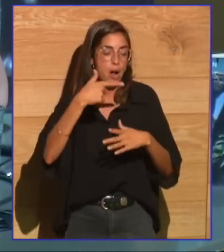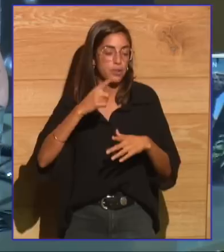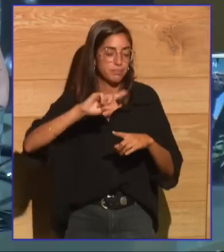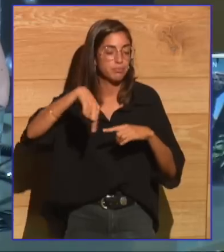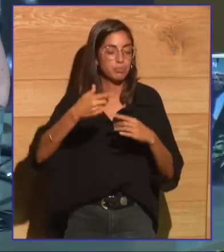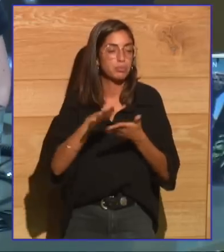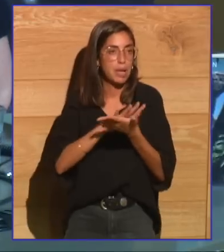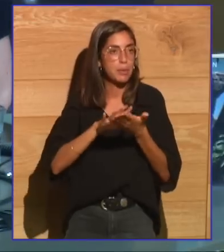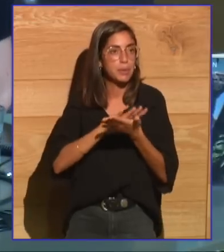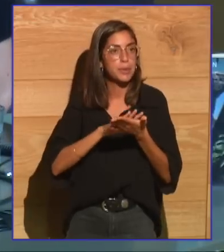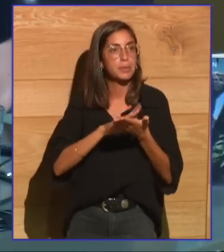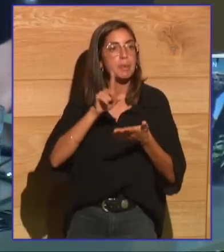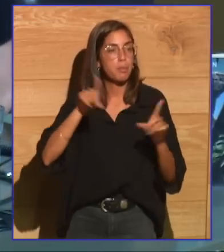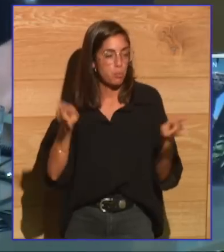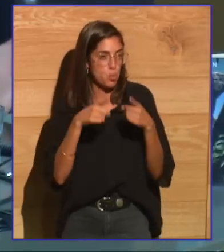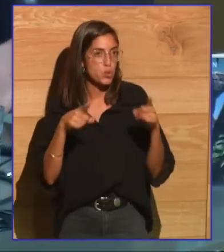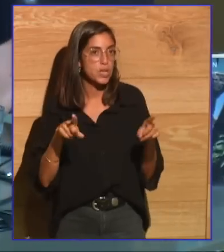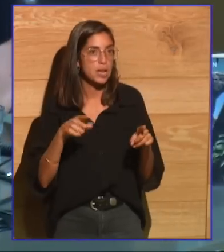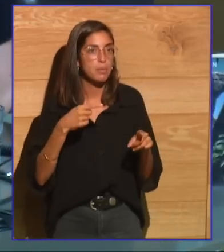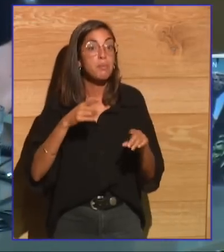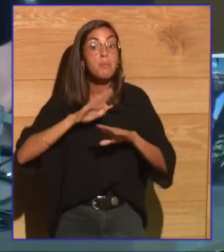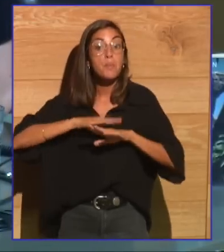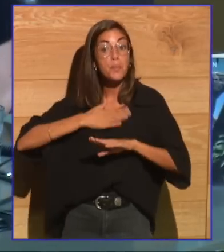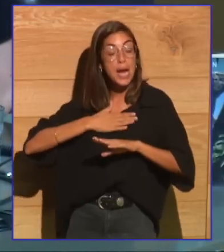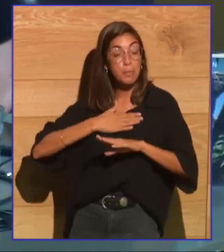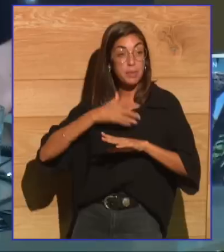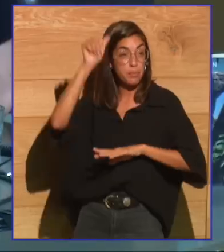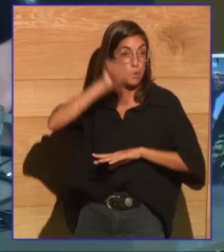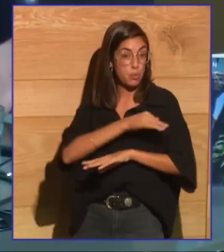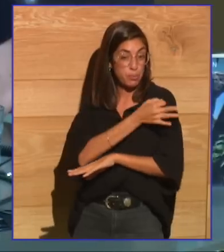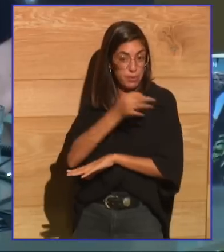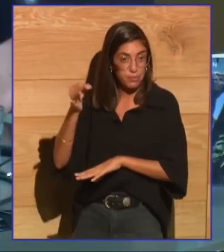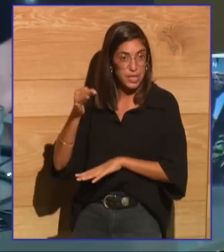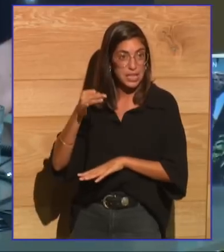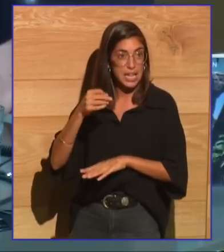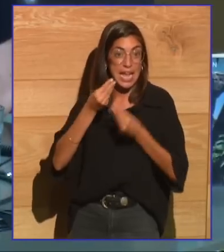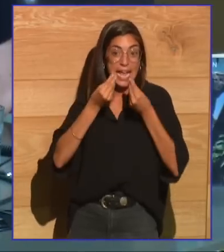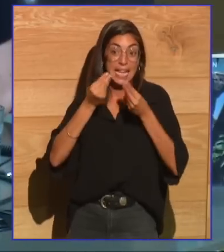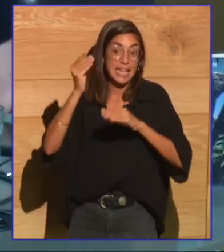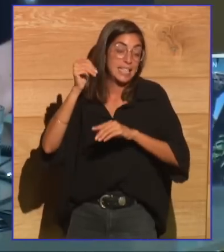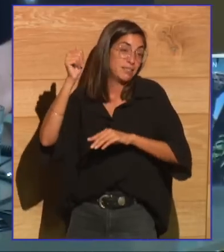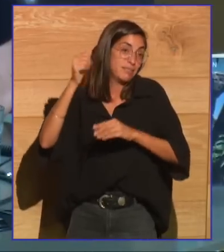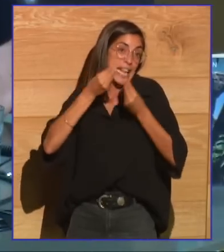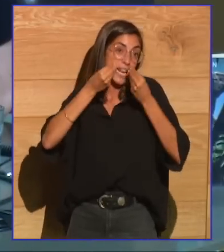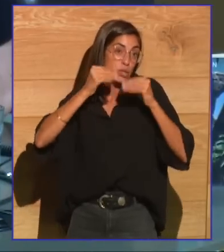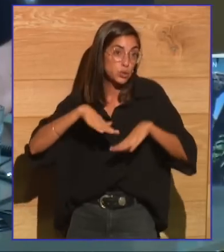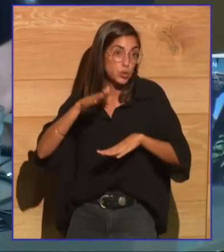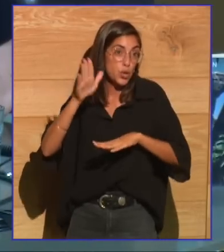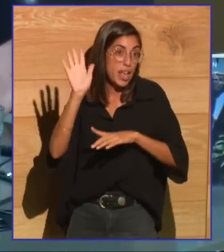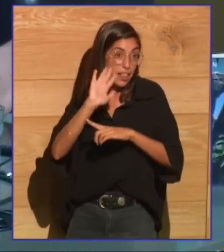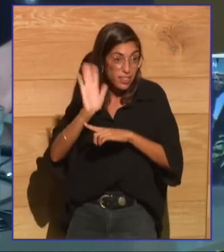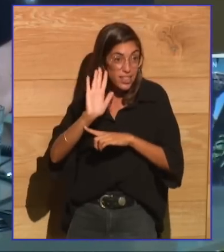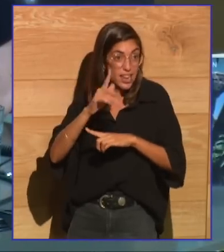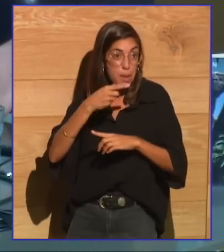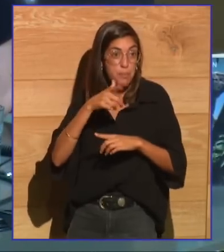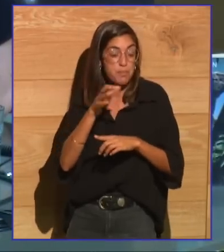música de williams acompañando a través de una figura perfecta claro no hay muchas películas perfectas en la historia del cine y no creo que fuera la intención de steven